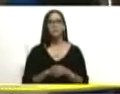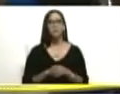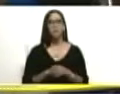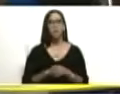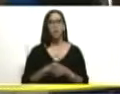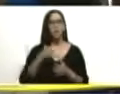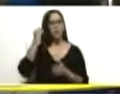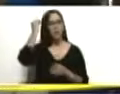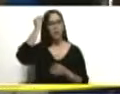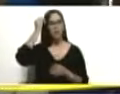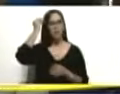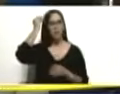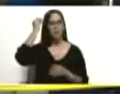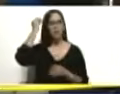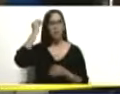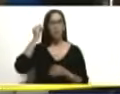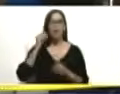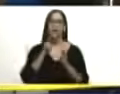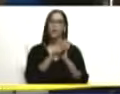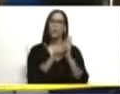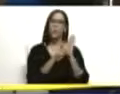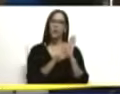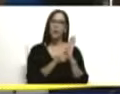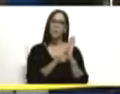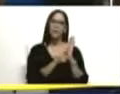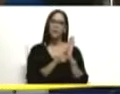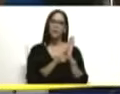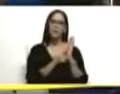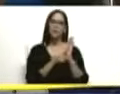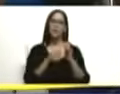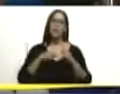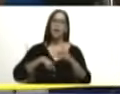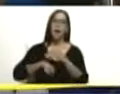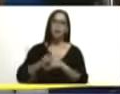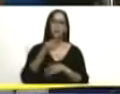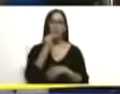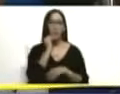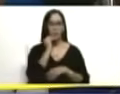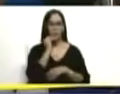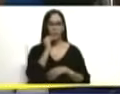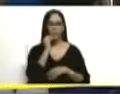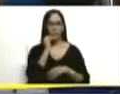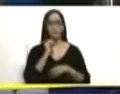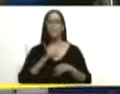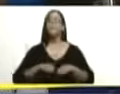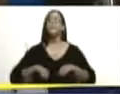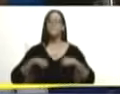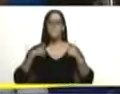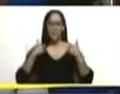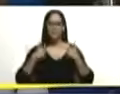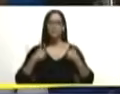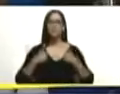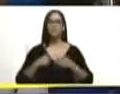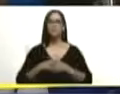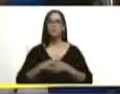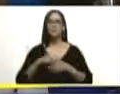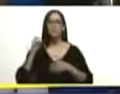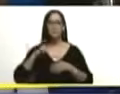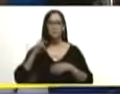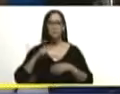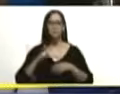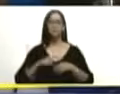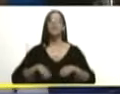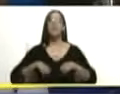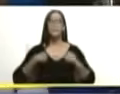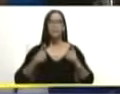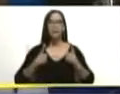creo es el programa hacia la juventud más ambicioso y